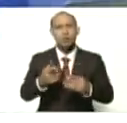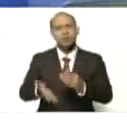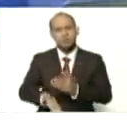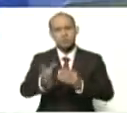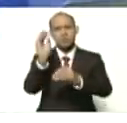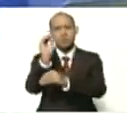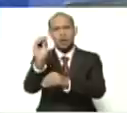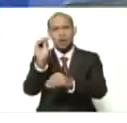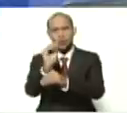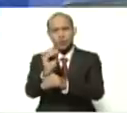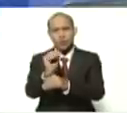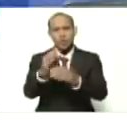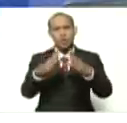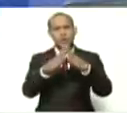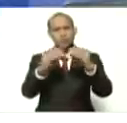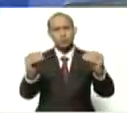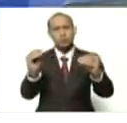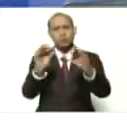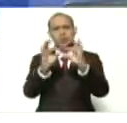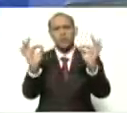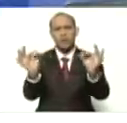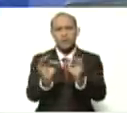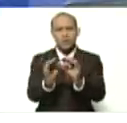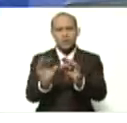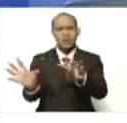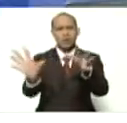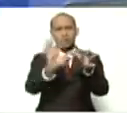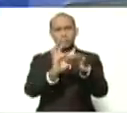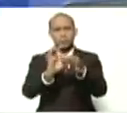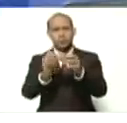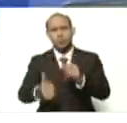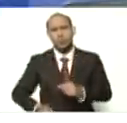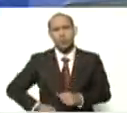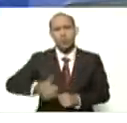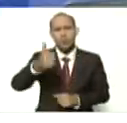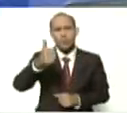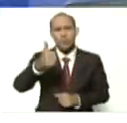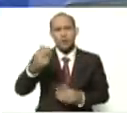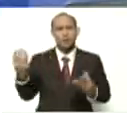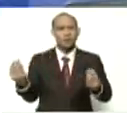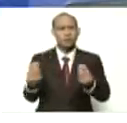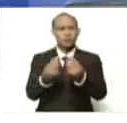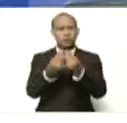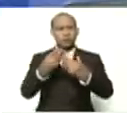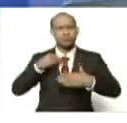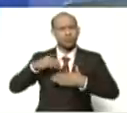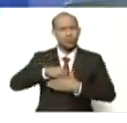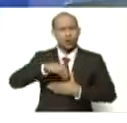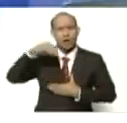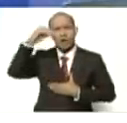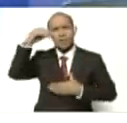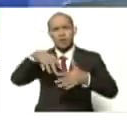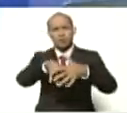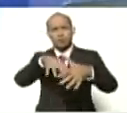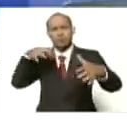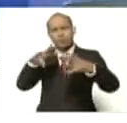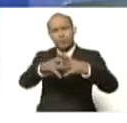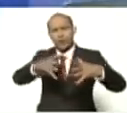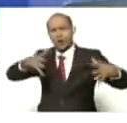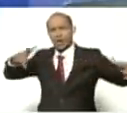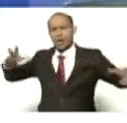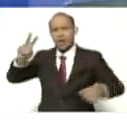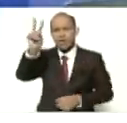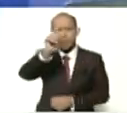vamos a cuidar a nuestra familia vamos a unirnos cada vez más y con el mayor espíritu de engrandecimiento de